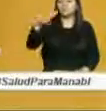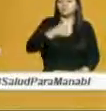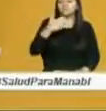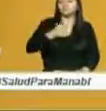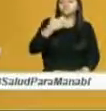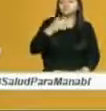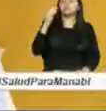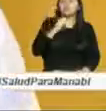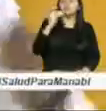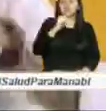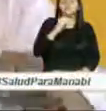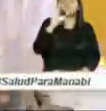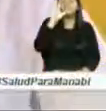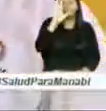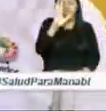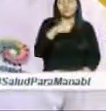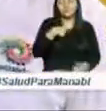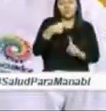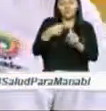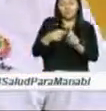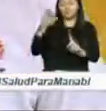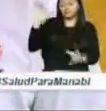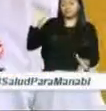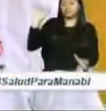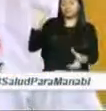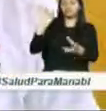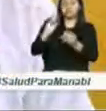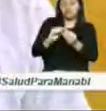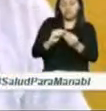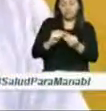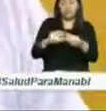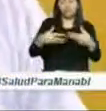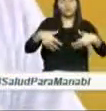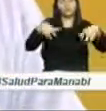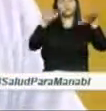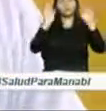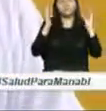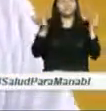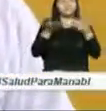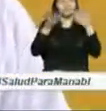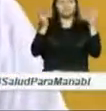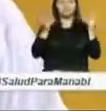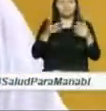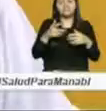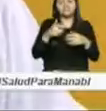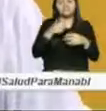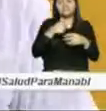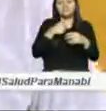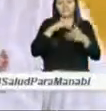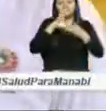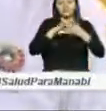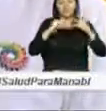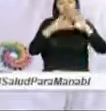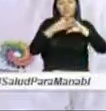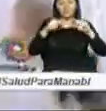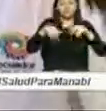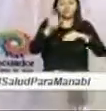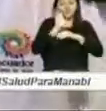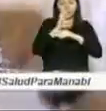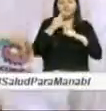estos últimos meses, pero también en estos últimos meses, cómo hemos escrito la historia del país.